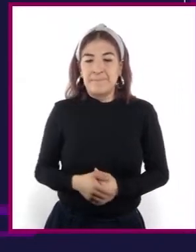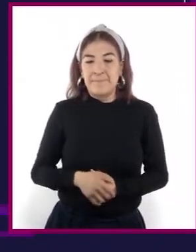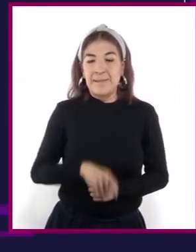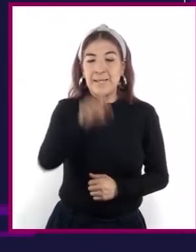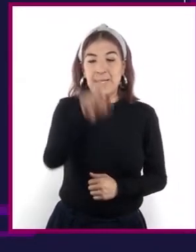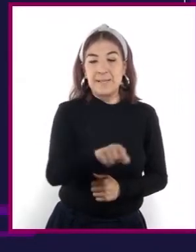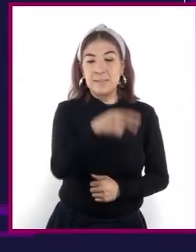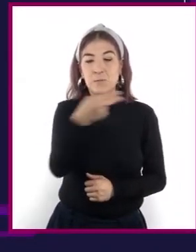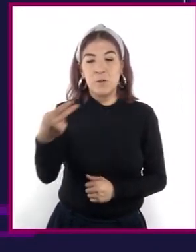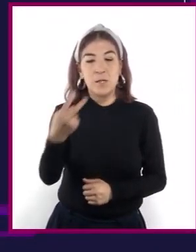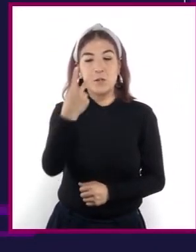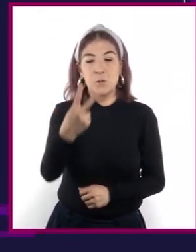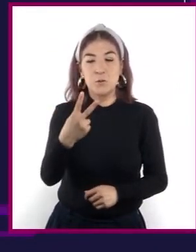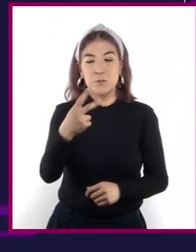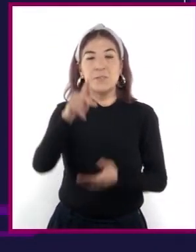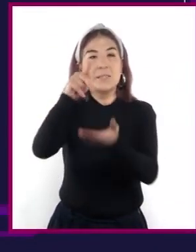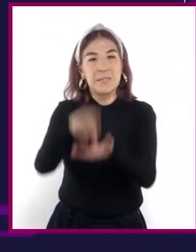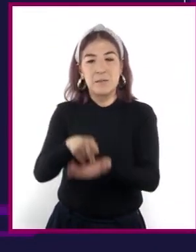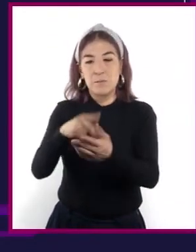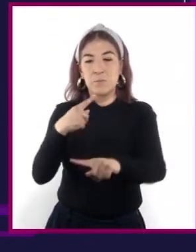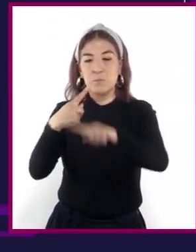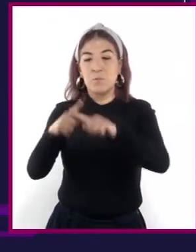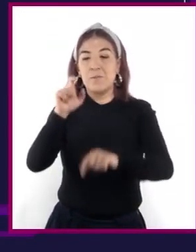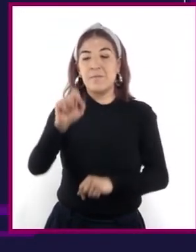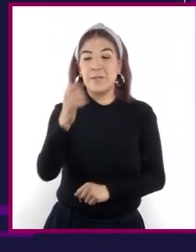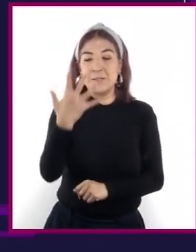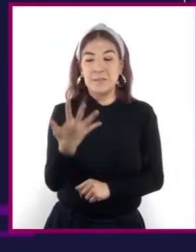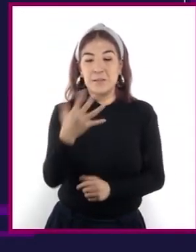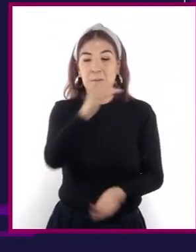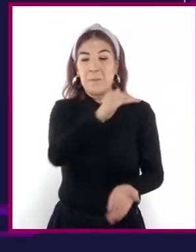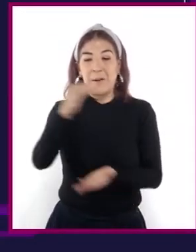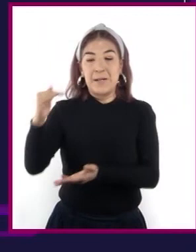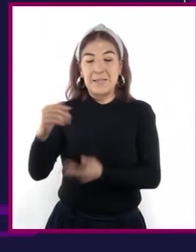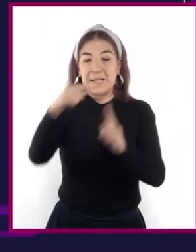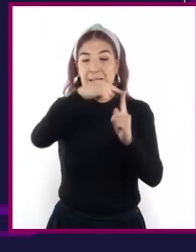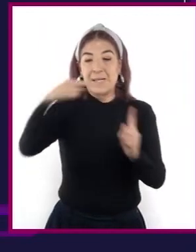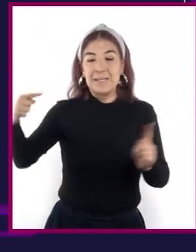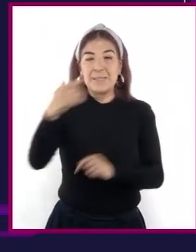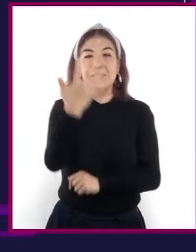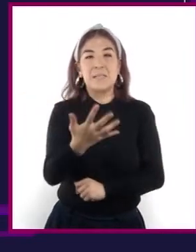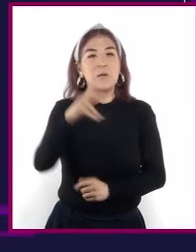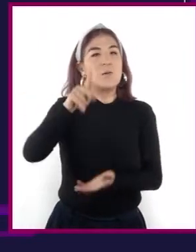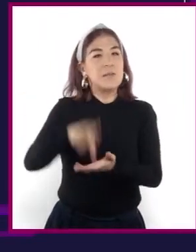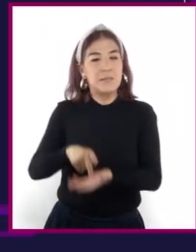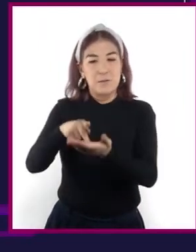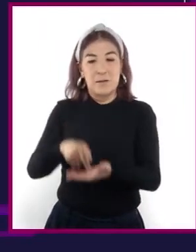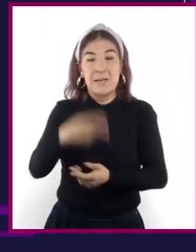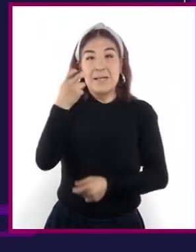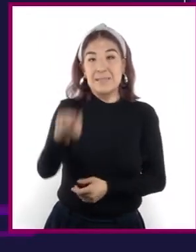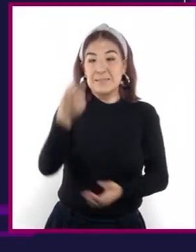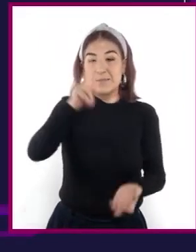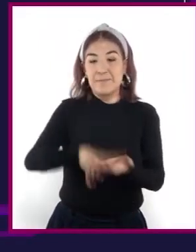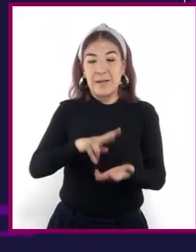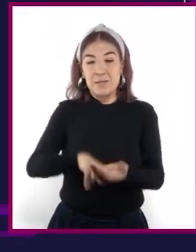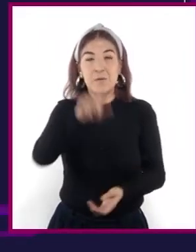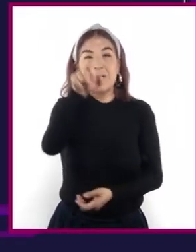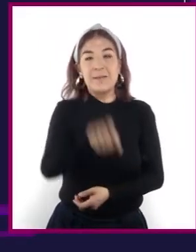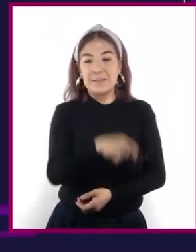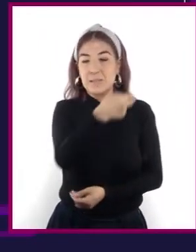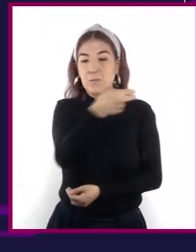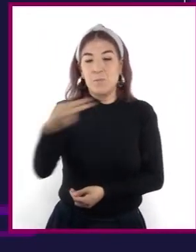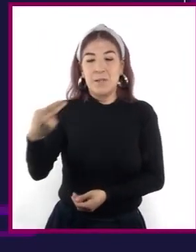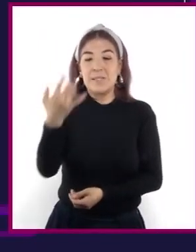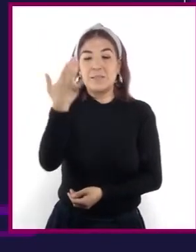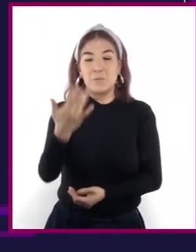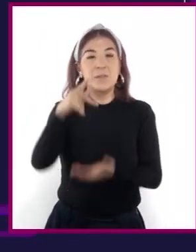es igual a 2 kilogramos por 25 paquetes entre 5 kilogramos. De aquí, X es igual